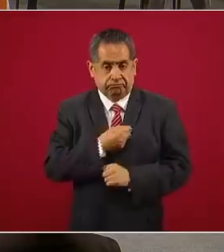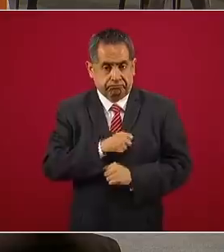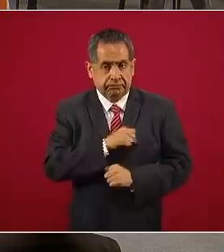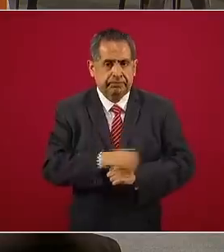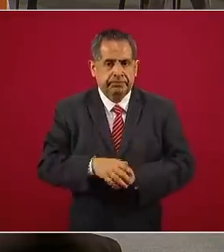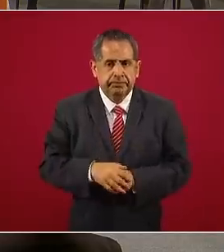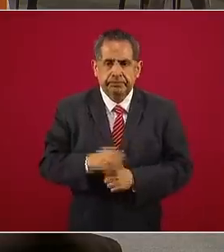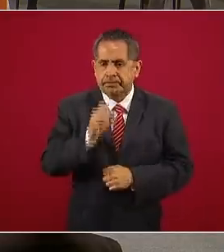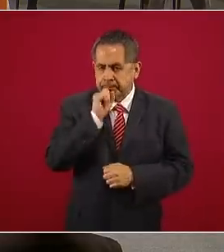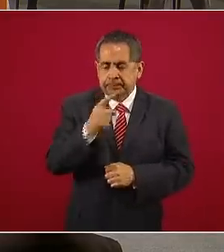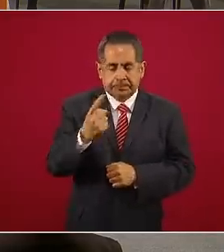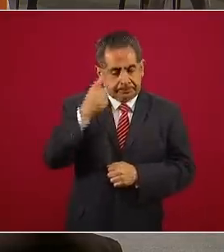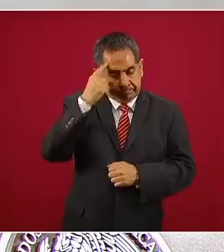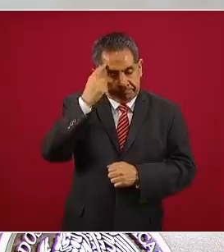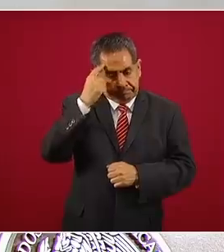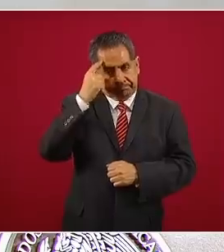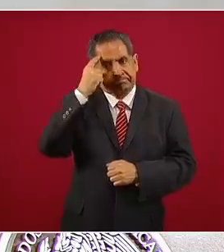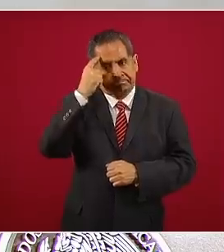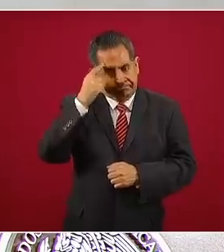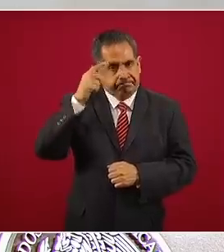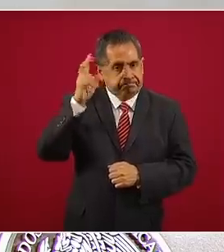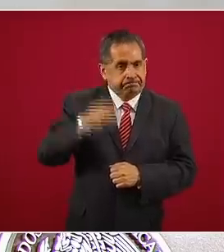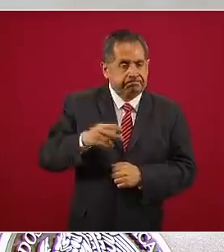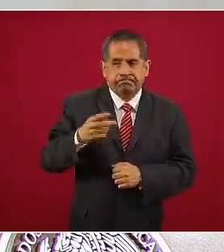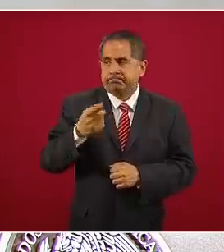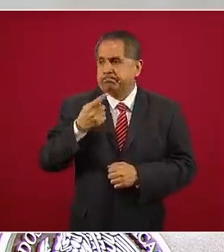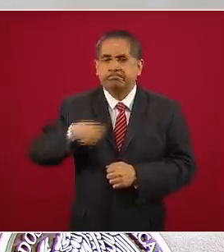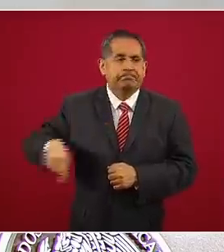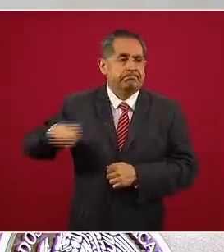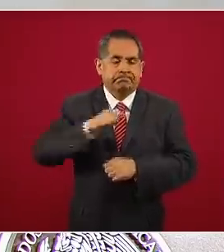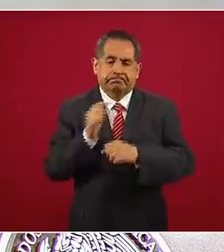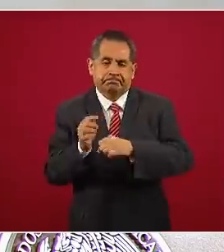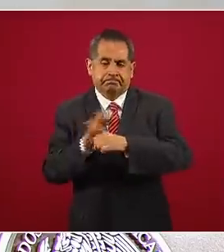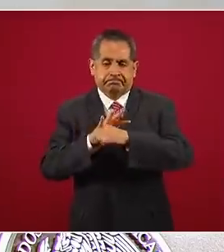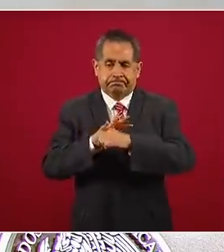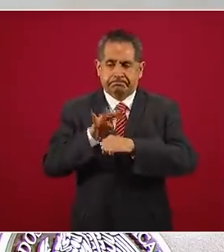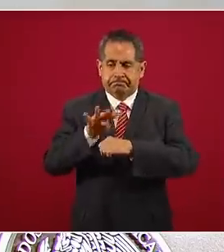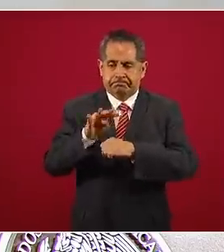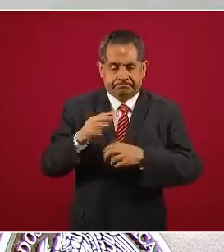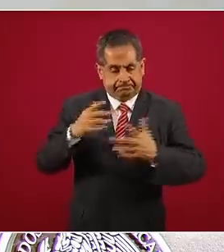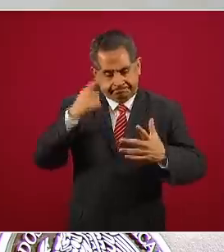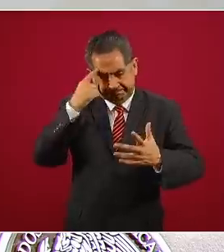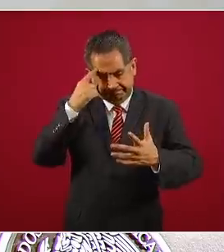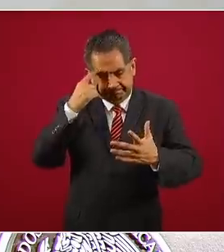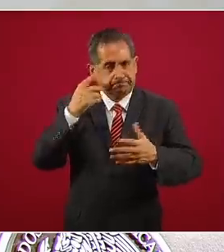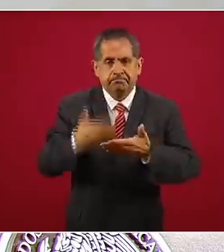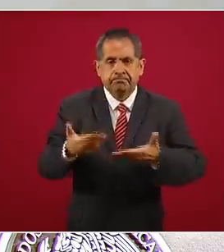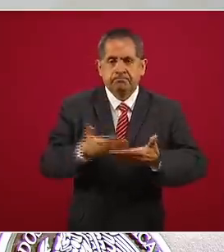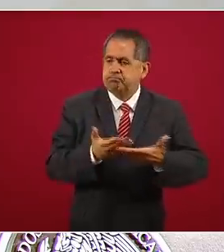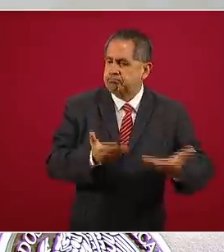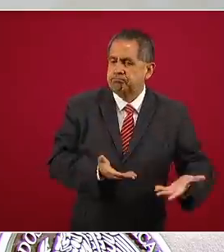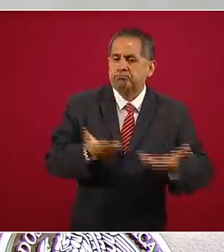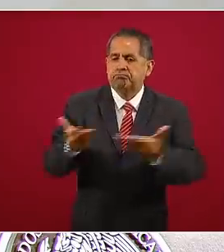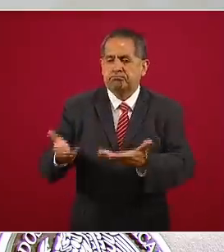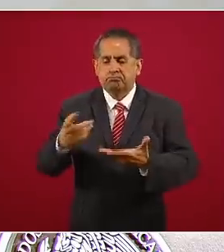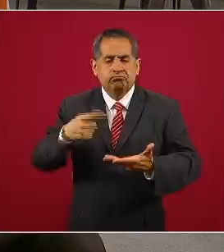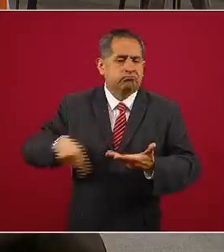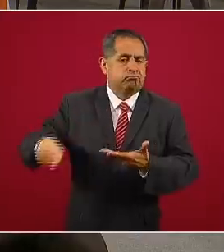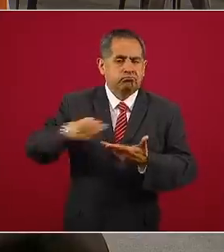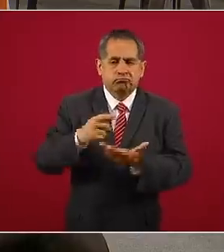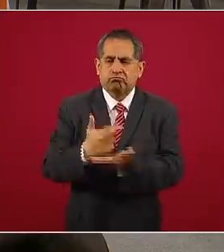conscientes de las consecuencias de haber padecido kobe 19 vamos a ofrecer a toda la población